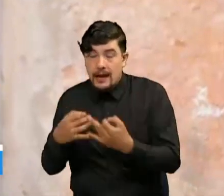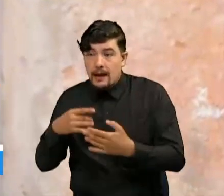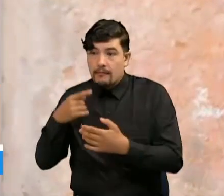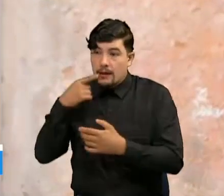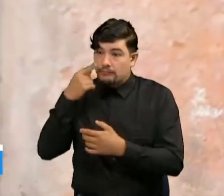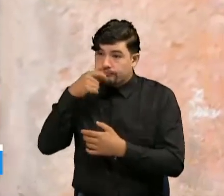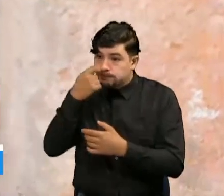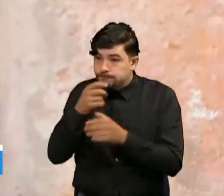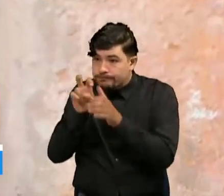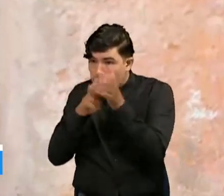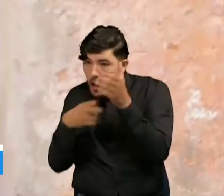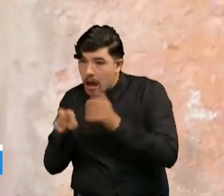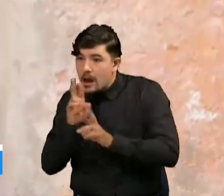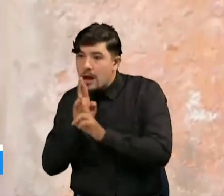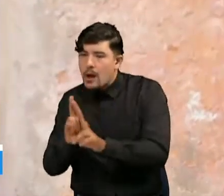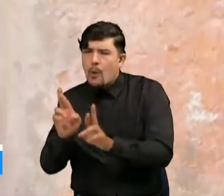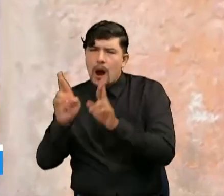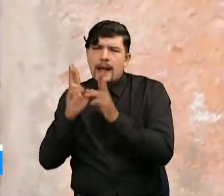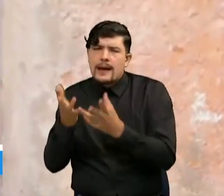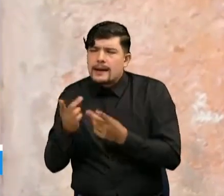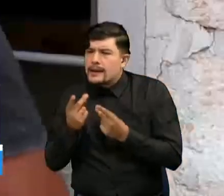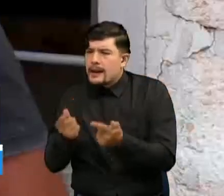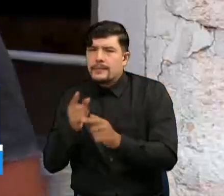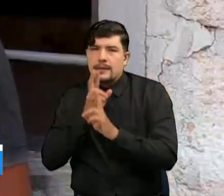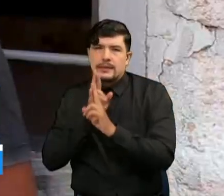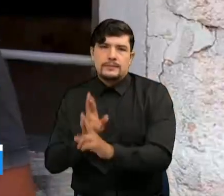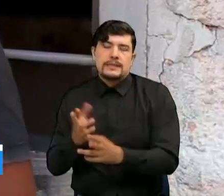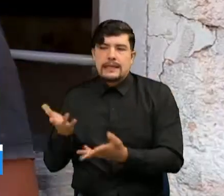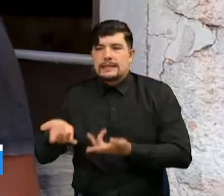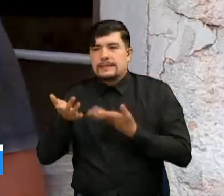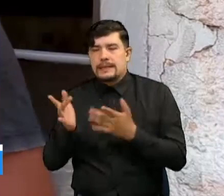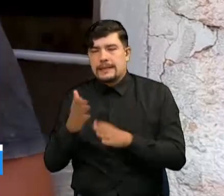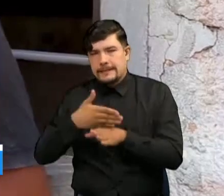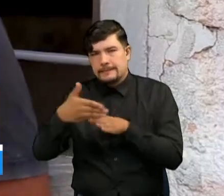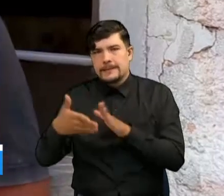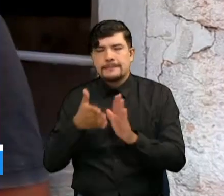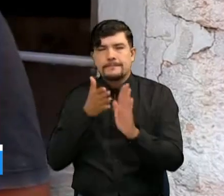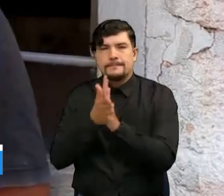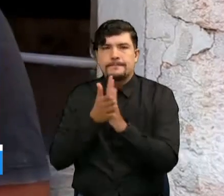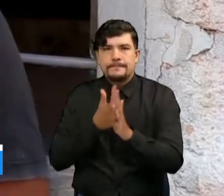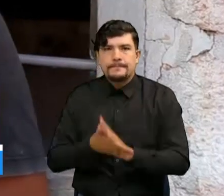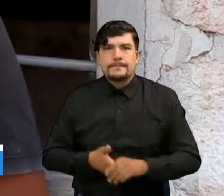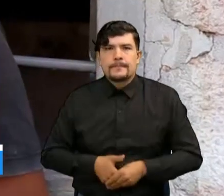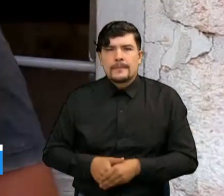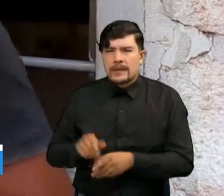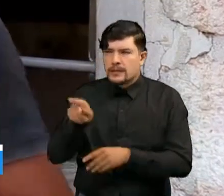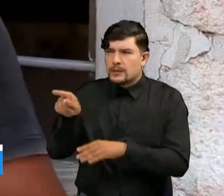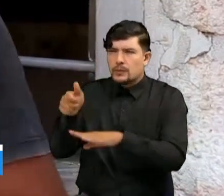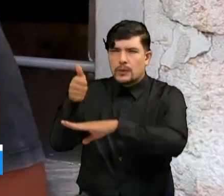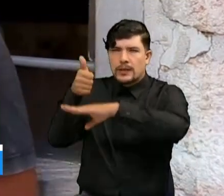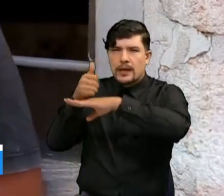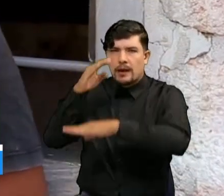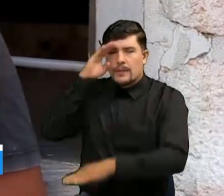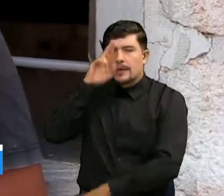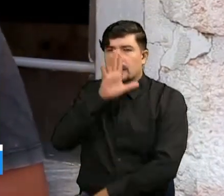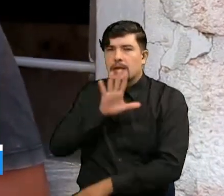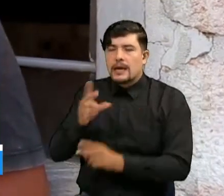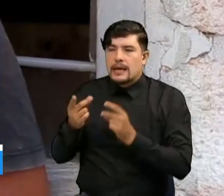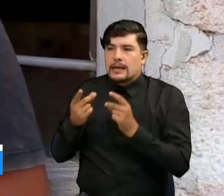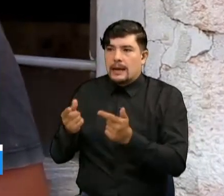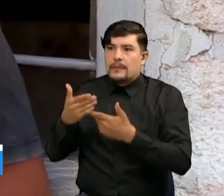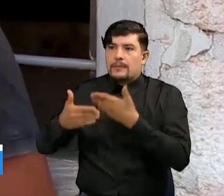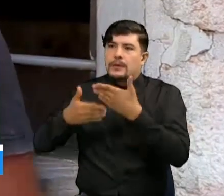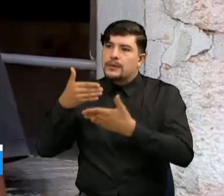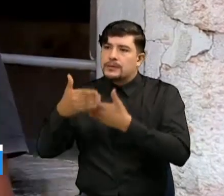sean entregados en el menor tiempo posible a las autoridades que aceleren el caso y que acelere en el caso y todo